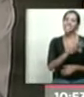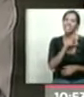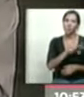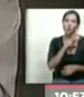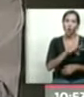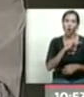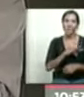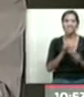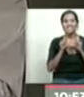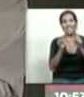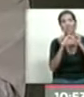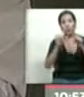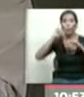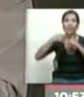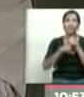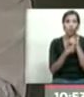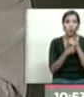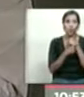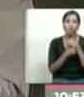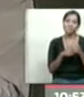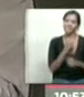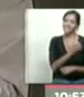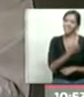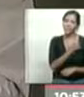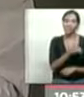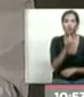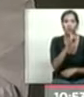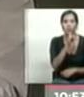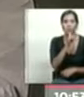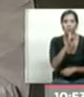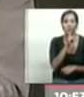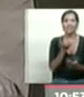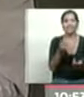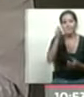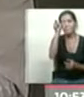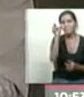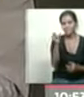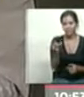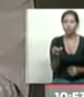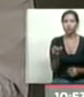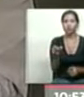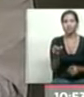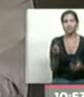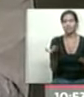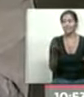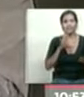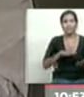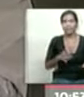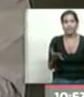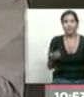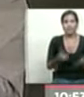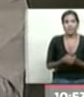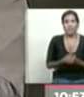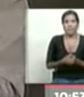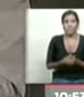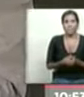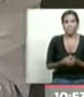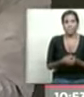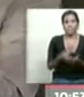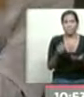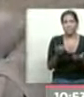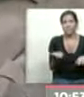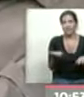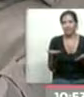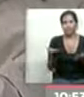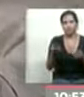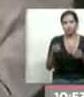Señores seguidores de Guaidó, les lamento informar que, bueno, que este personaje está, bueno, está más de este lado que del otro.